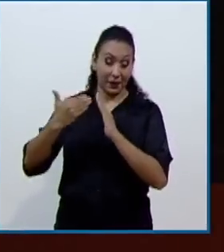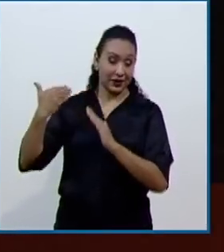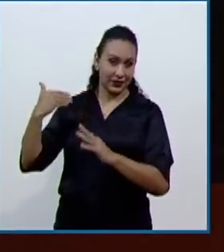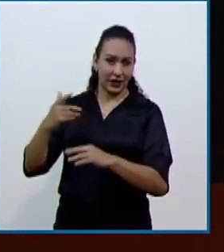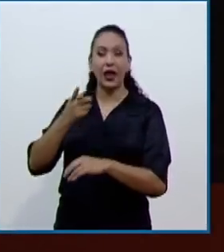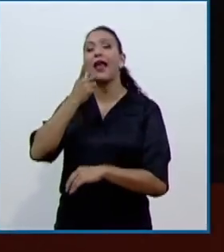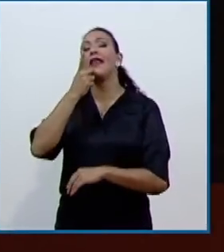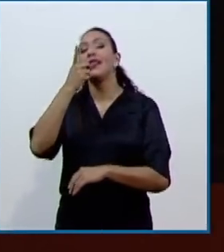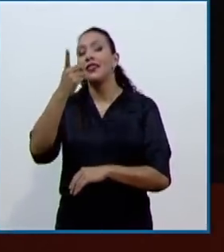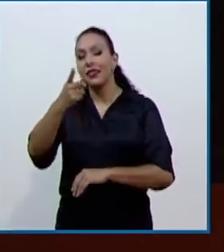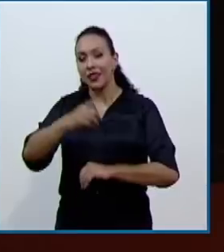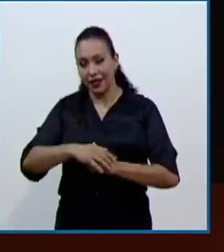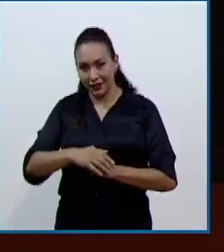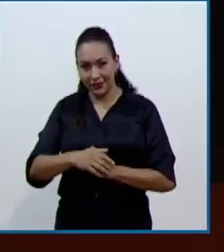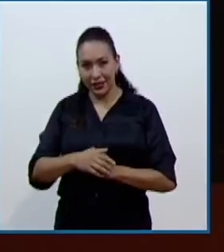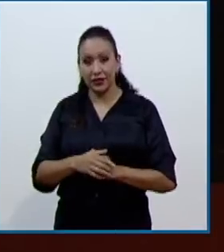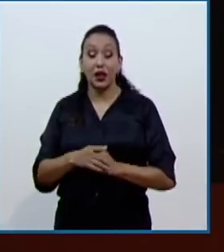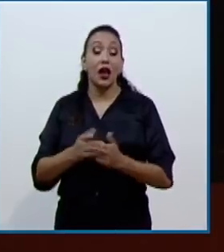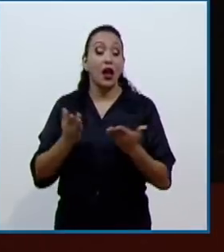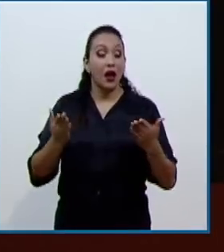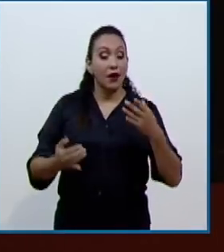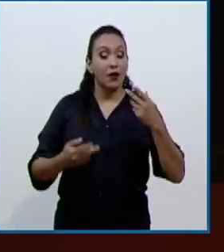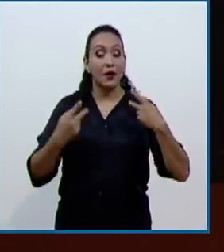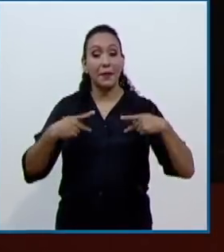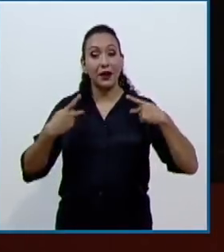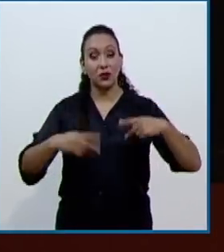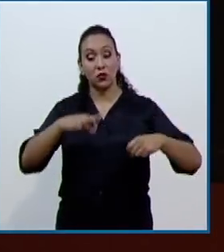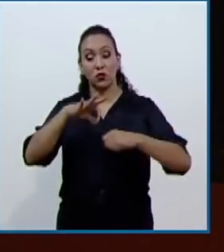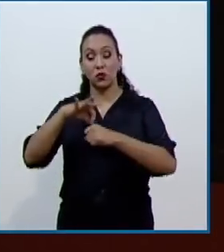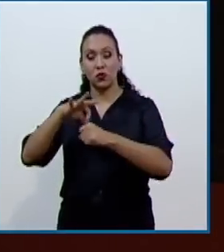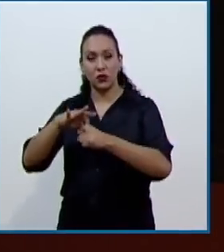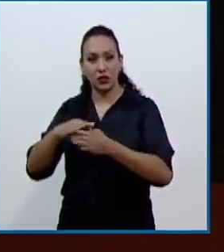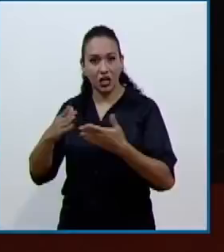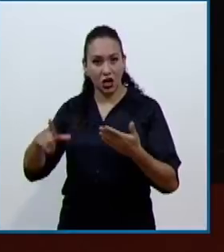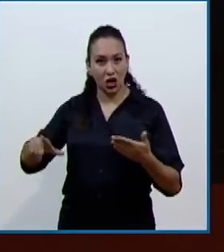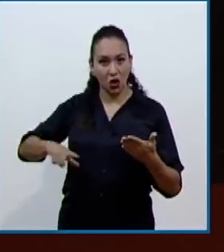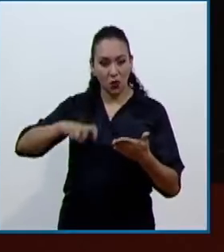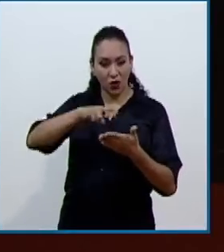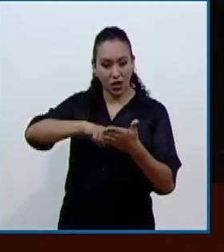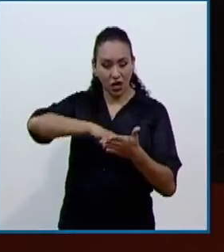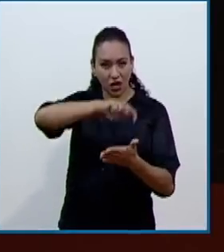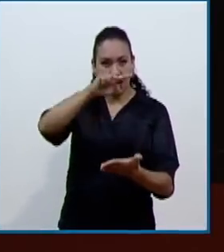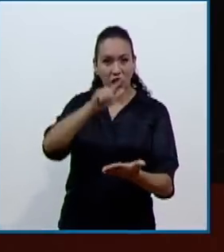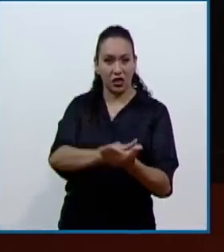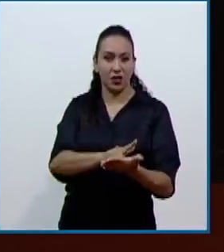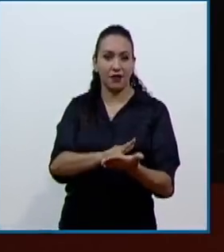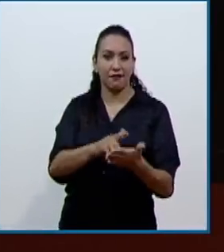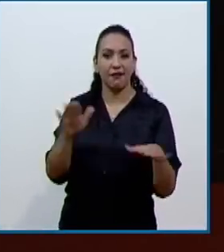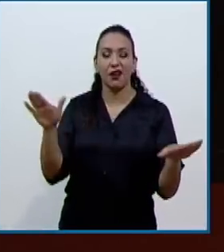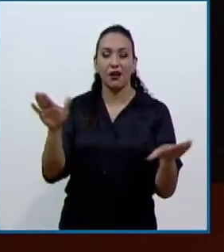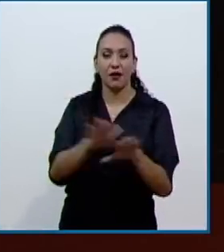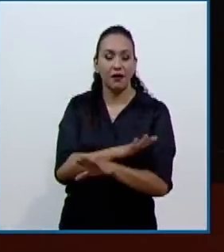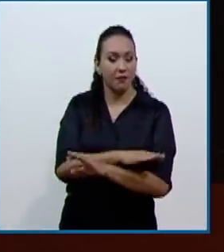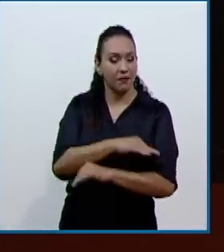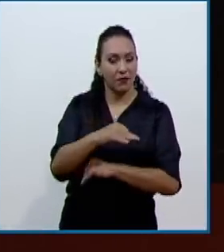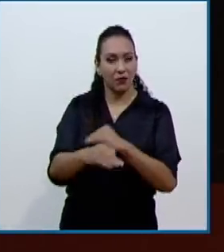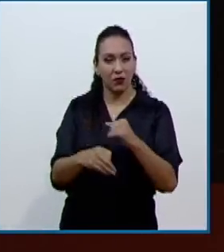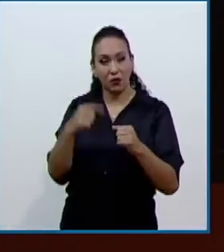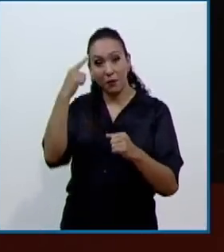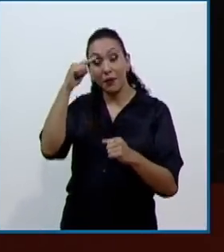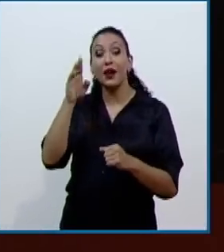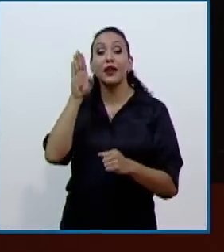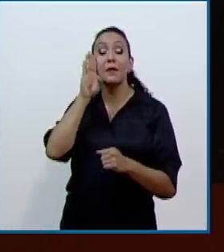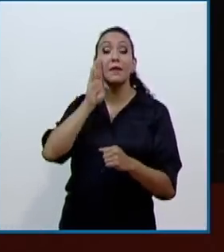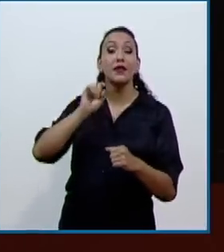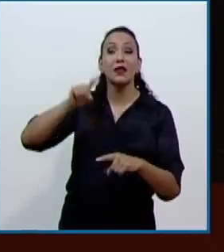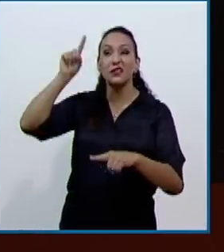la legitimación popular en las urnas, el gobierno reinante ha modificado la Constitución para cesar a todos los titulares actuales del Poder